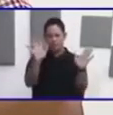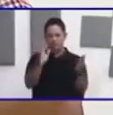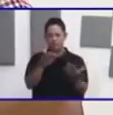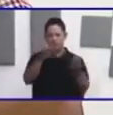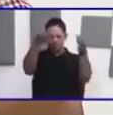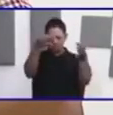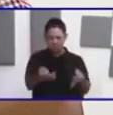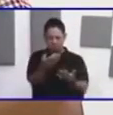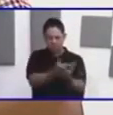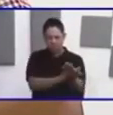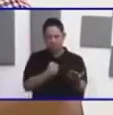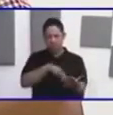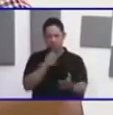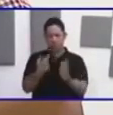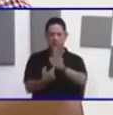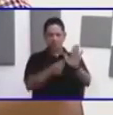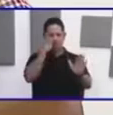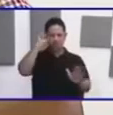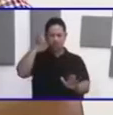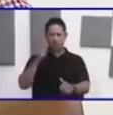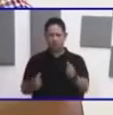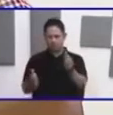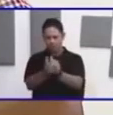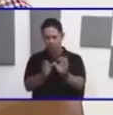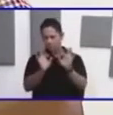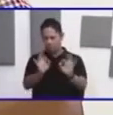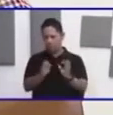para seguir demostrando que este gobierno está para hacer las